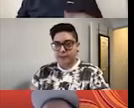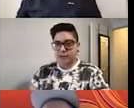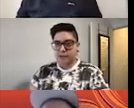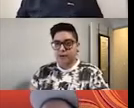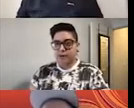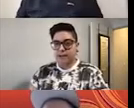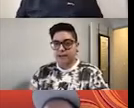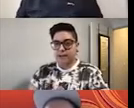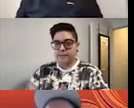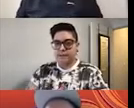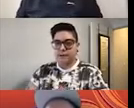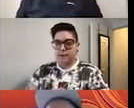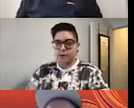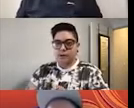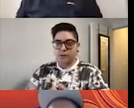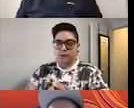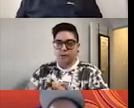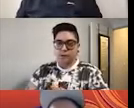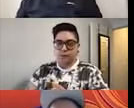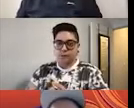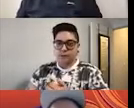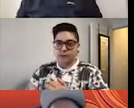el times